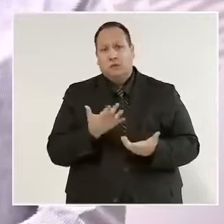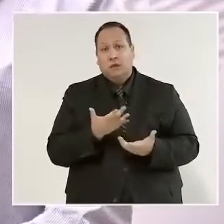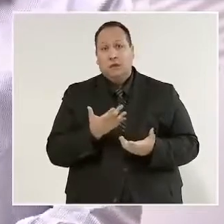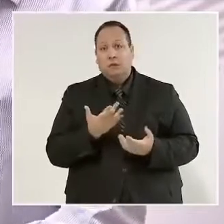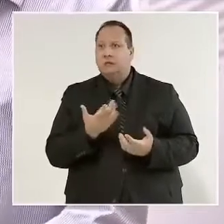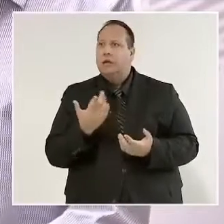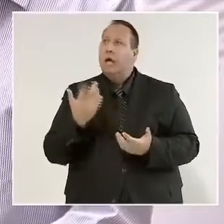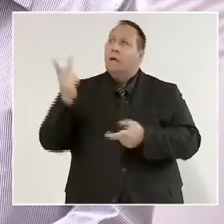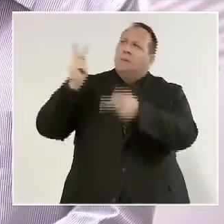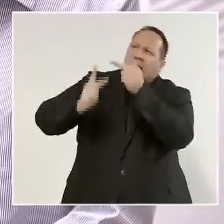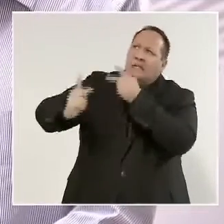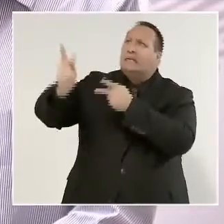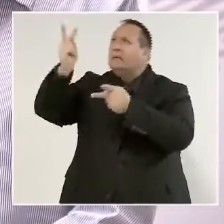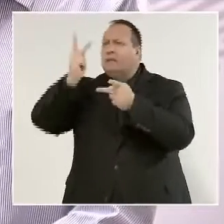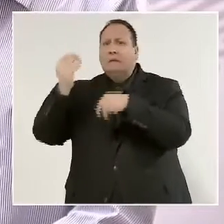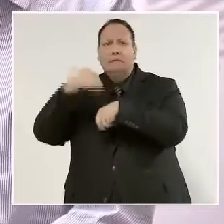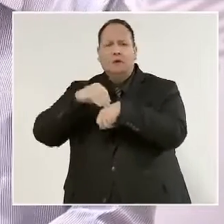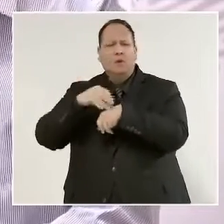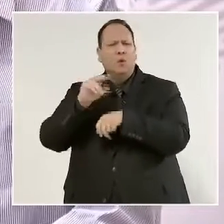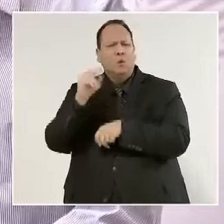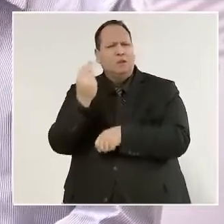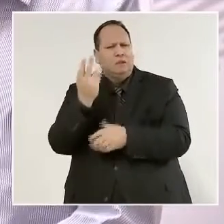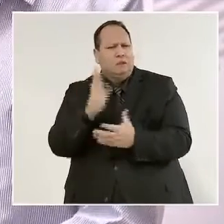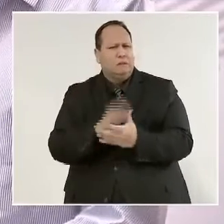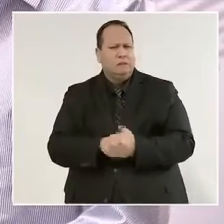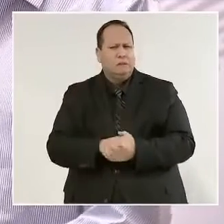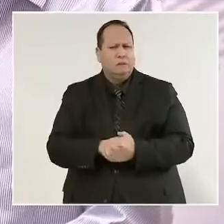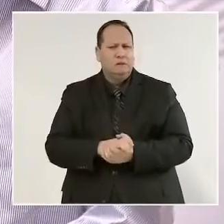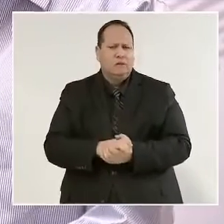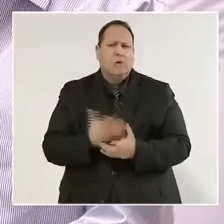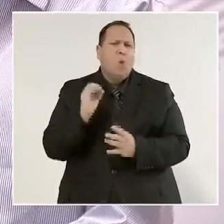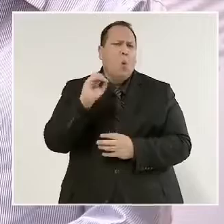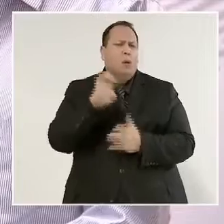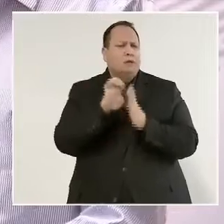aumentar la deuda. No hace falta